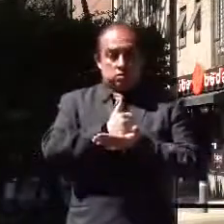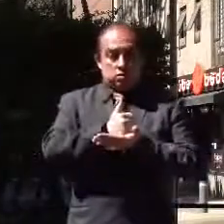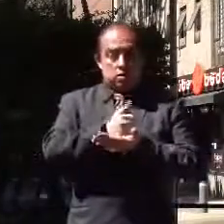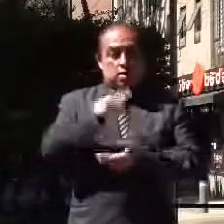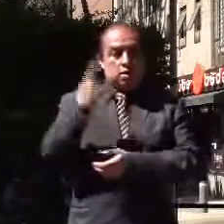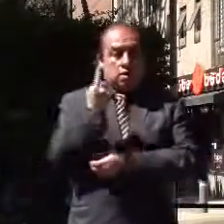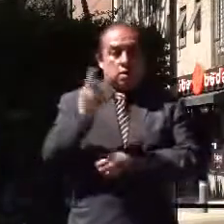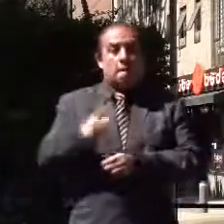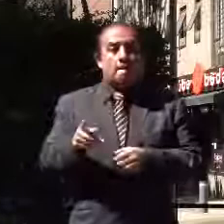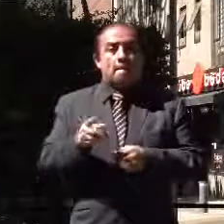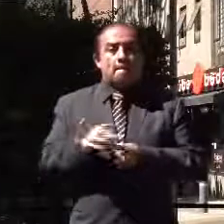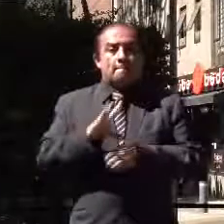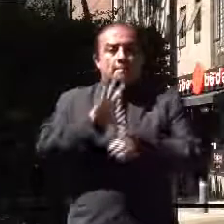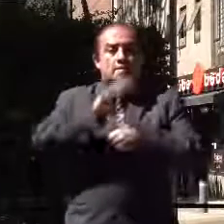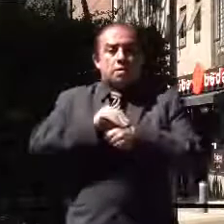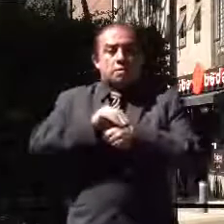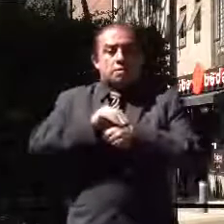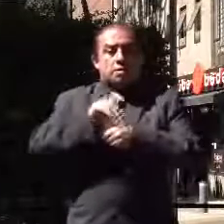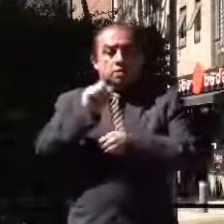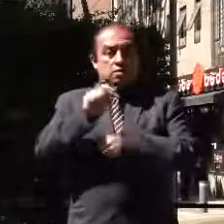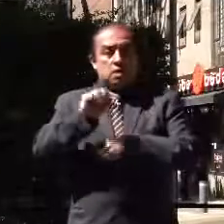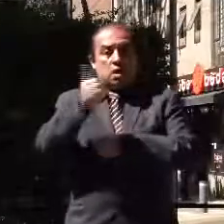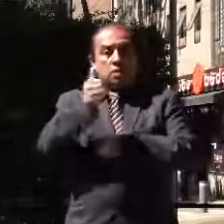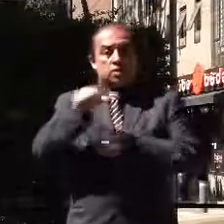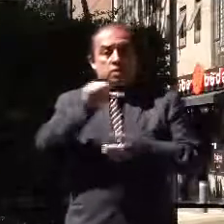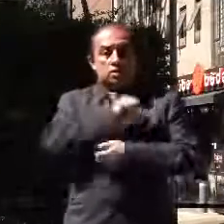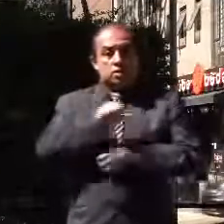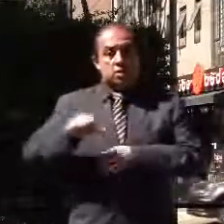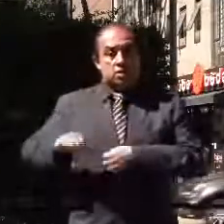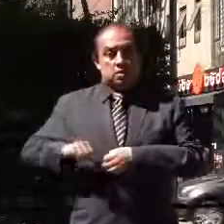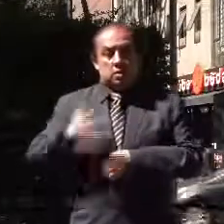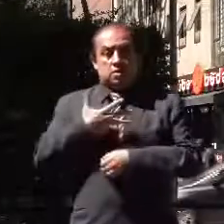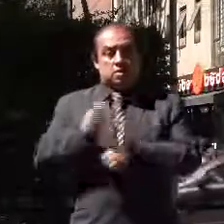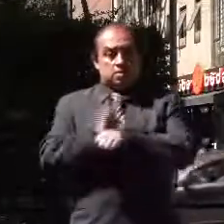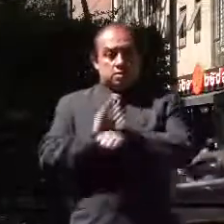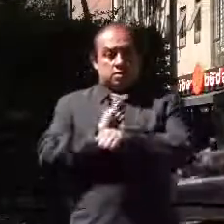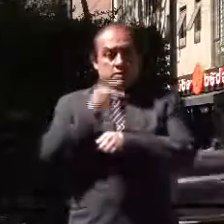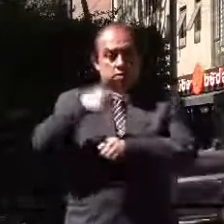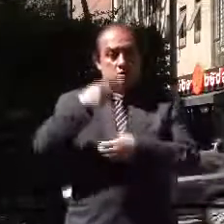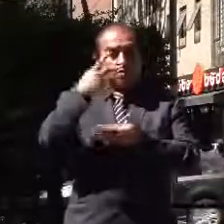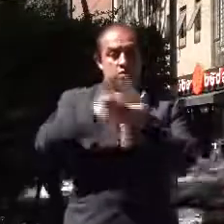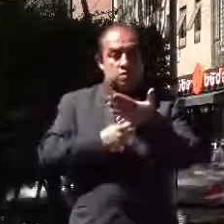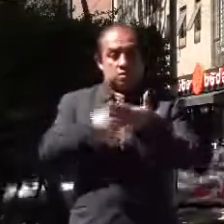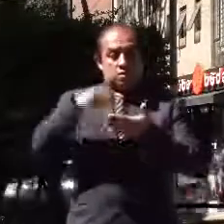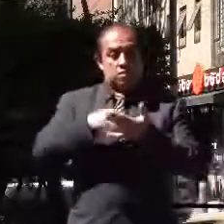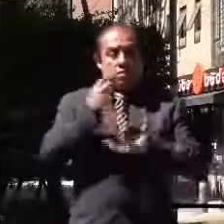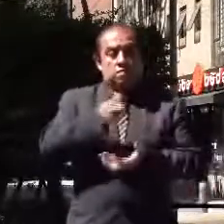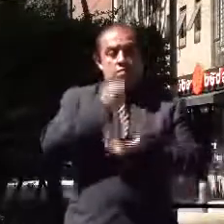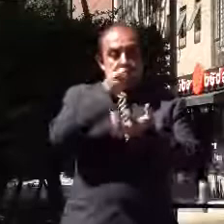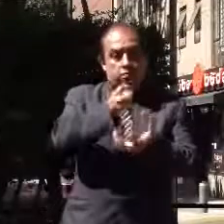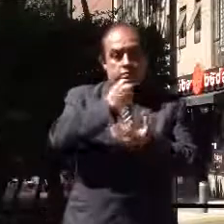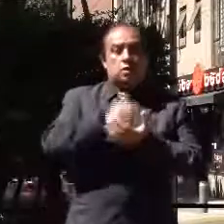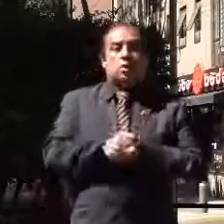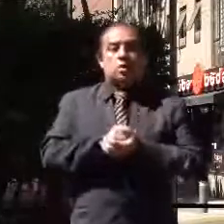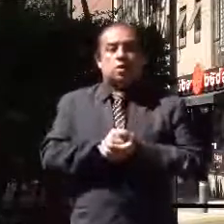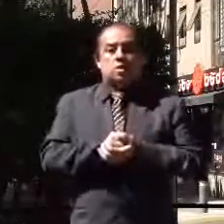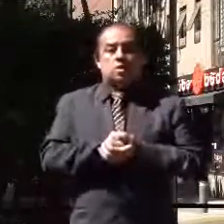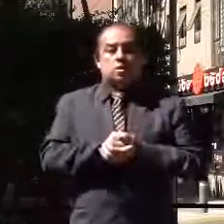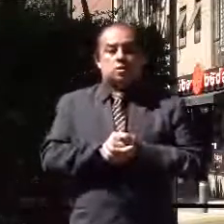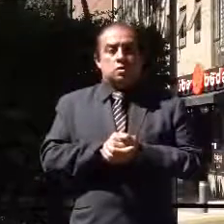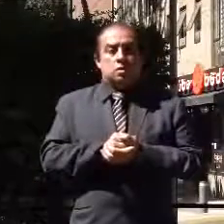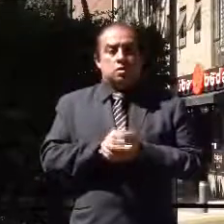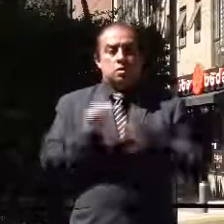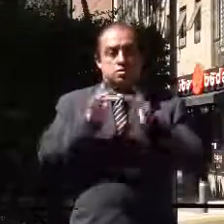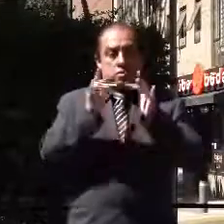también a otras alcaldías salir beneficiados de estos programas y de esta inversión en la red hidráulica. Y agradecerle